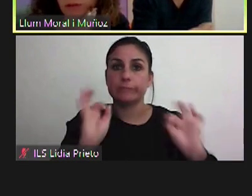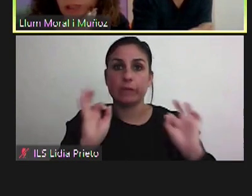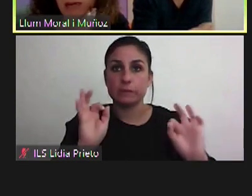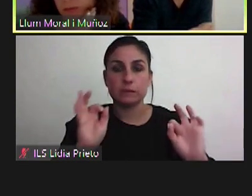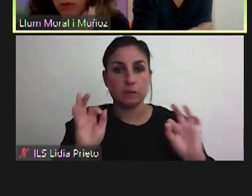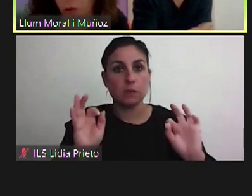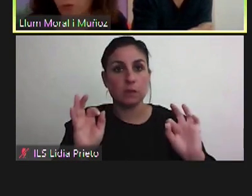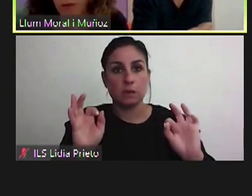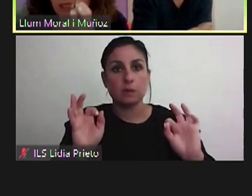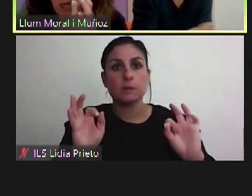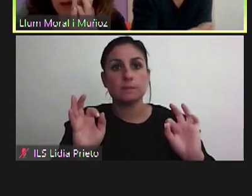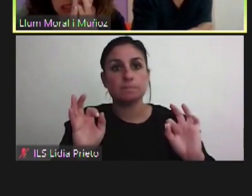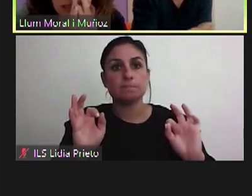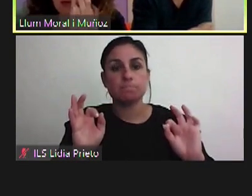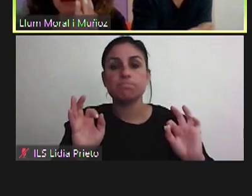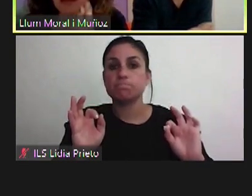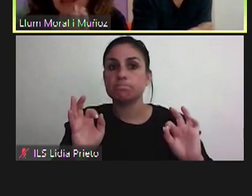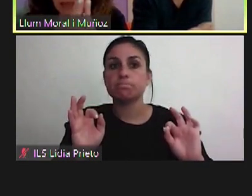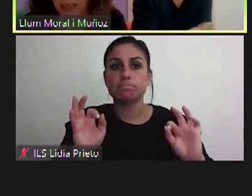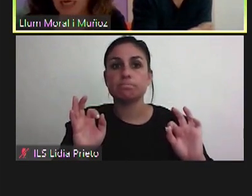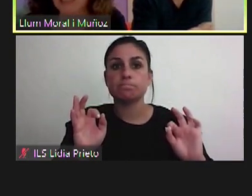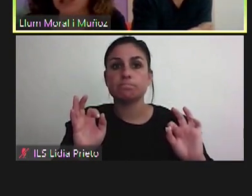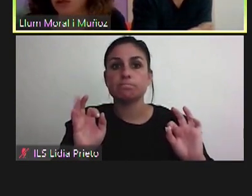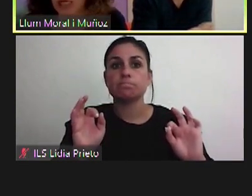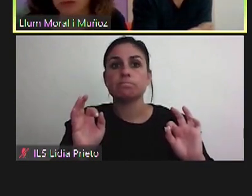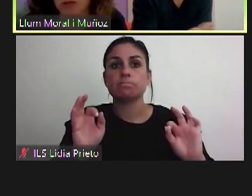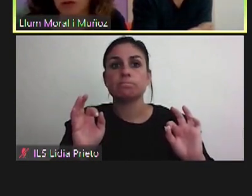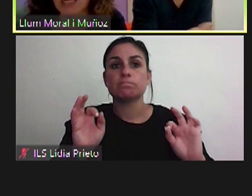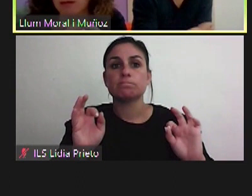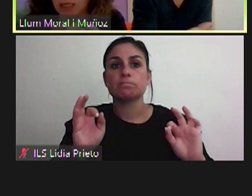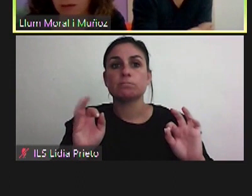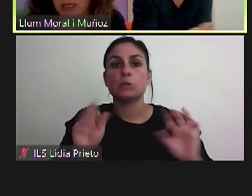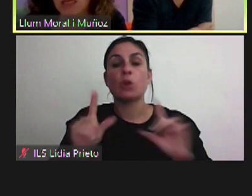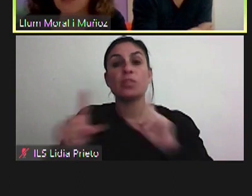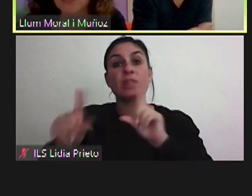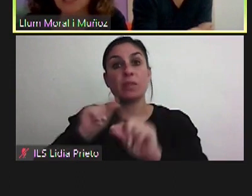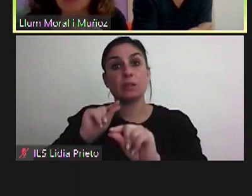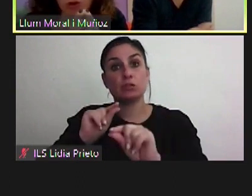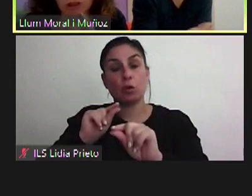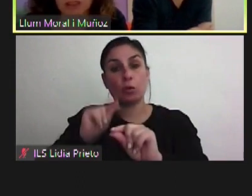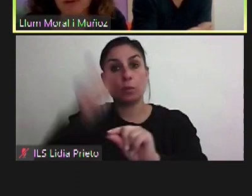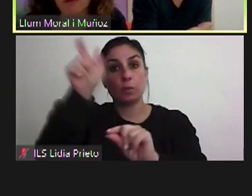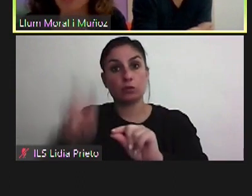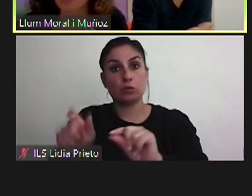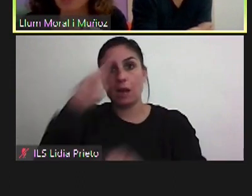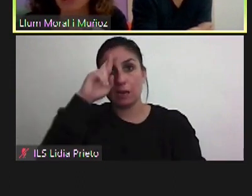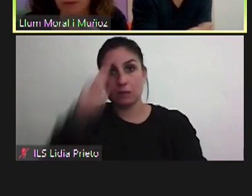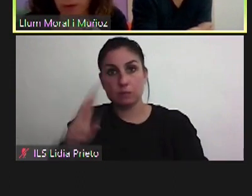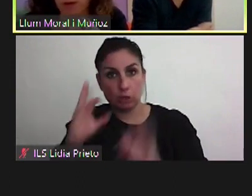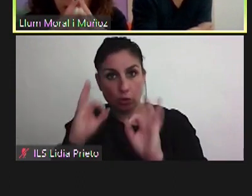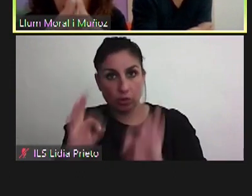Yo, o sea, soy muy partidaria de respetar las decisiones de las personas, evidentemente, Pero si